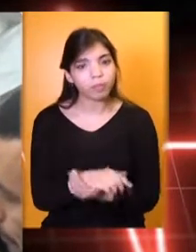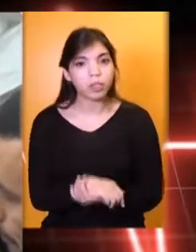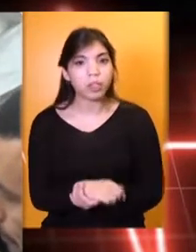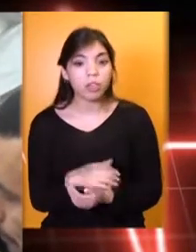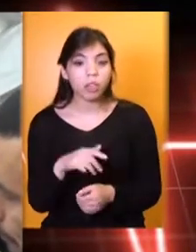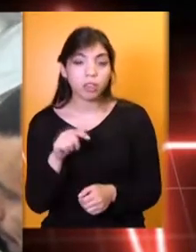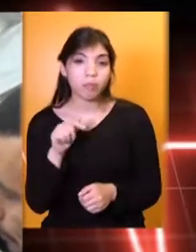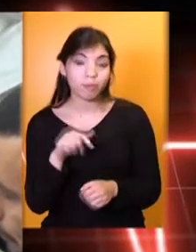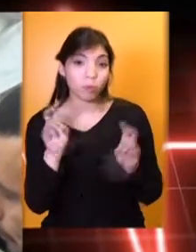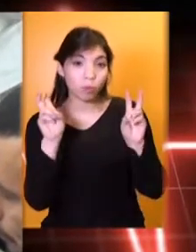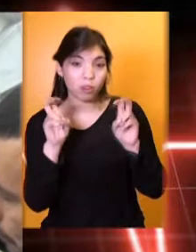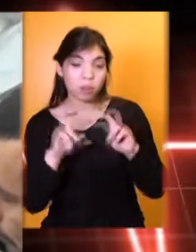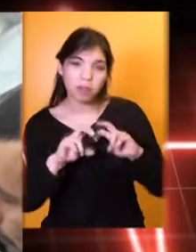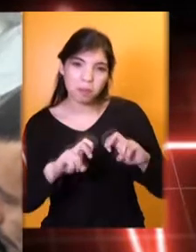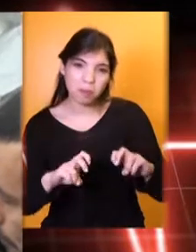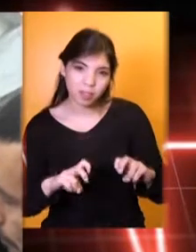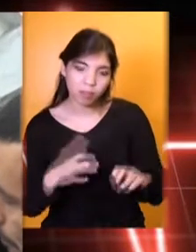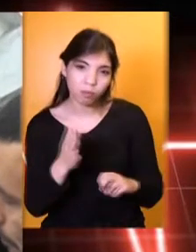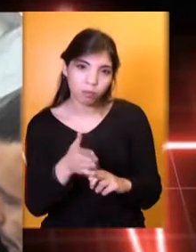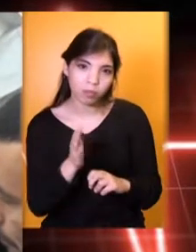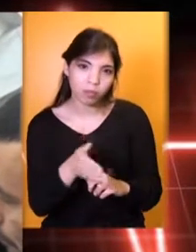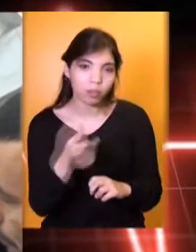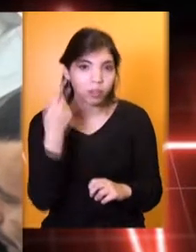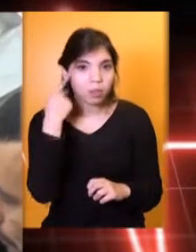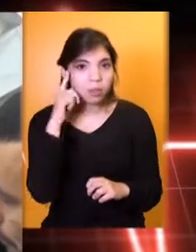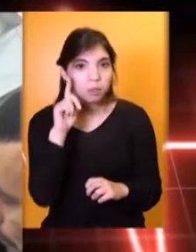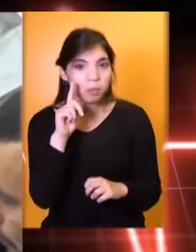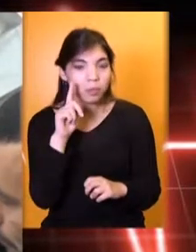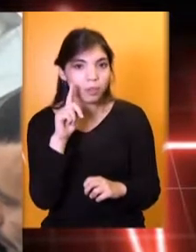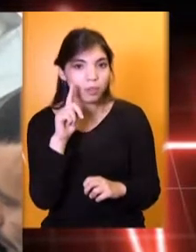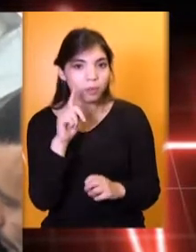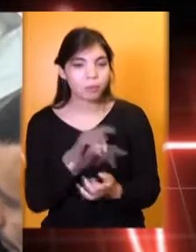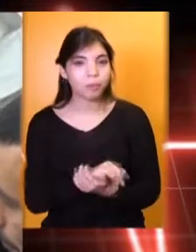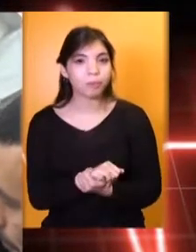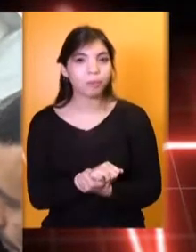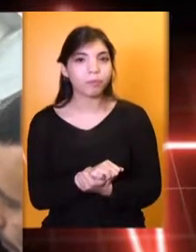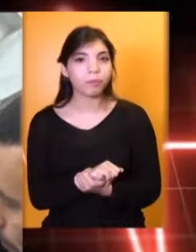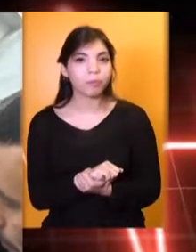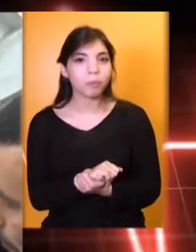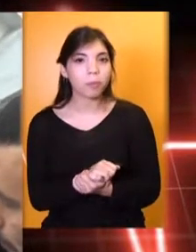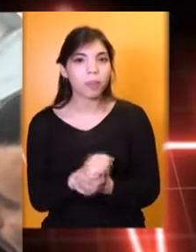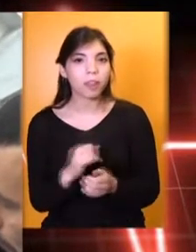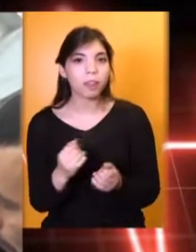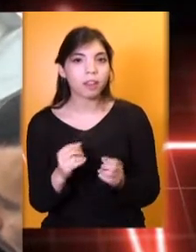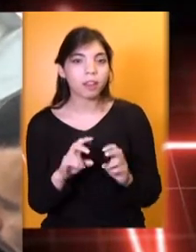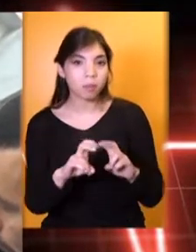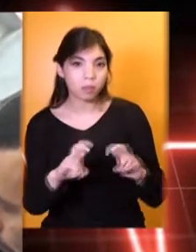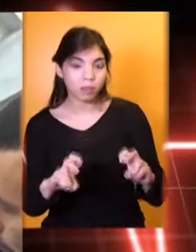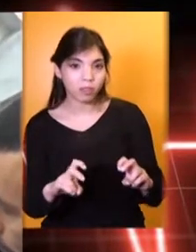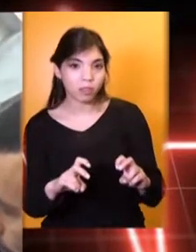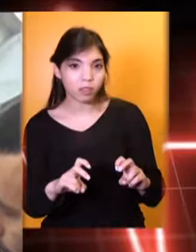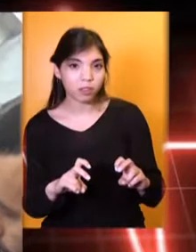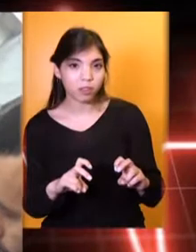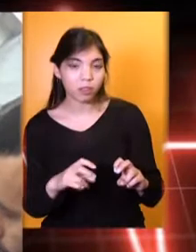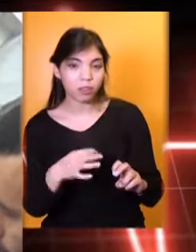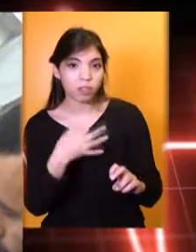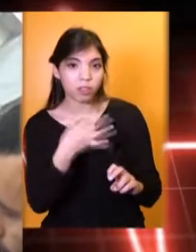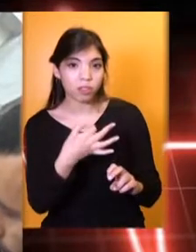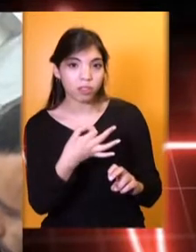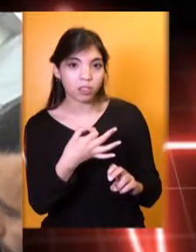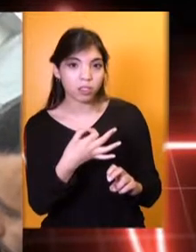Insisto, en materia de investigación, sin embargo, los antecedentes preliminares se indicarían como un posible imputado a la